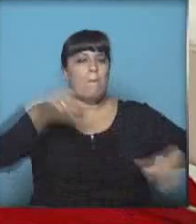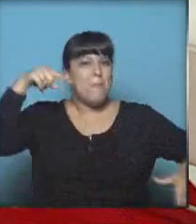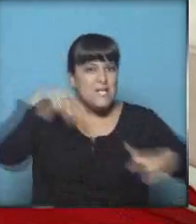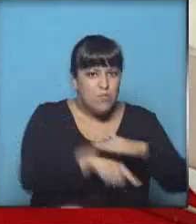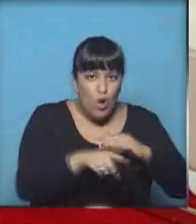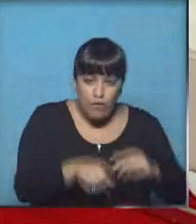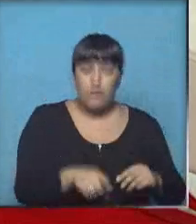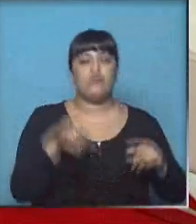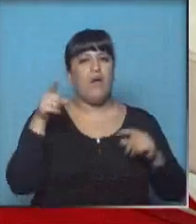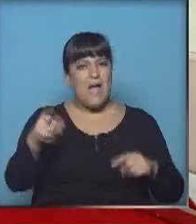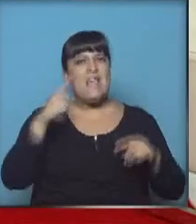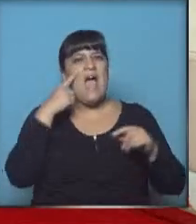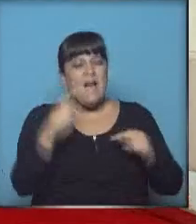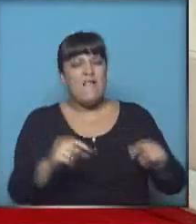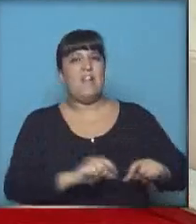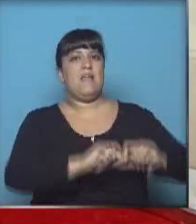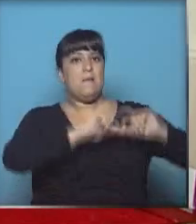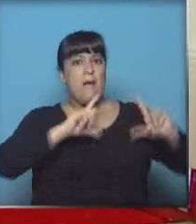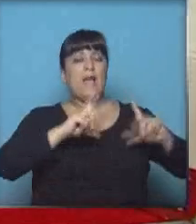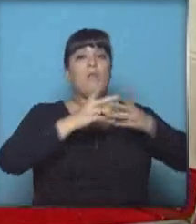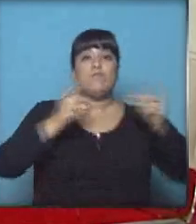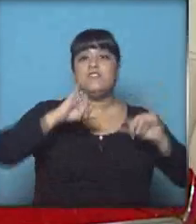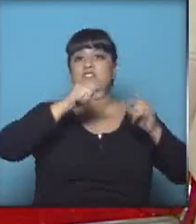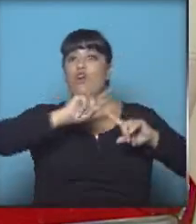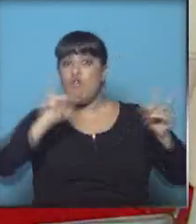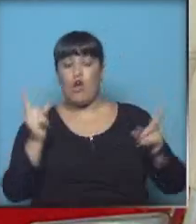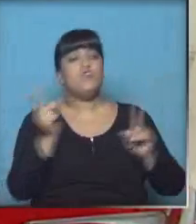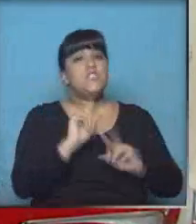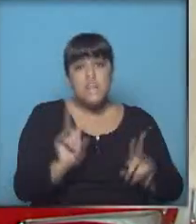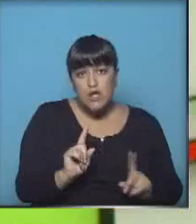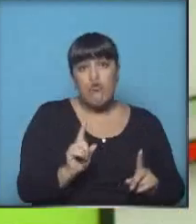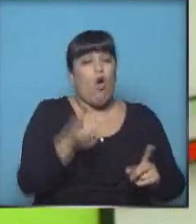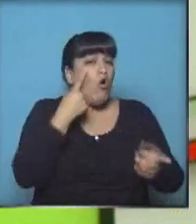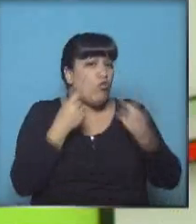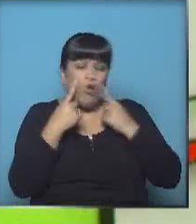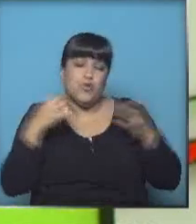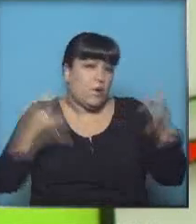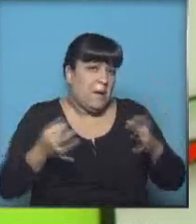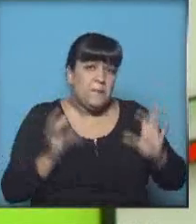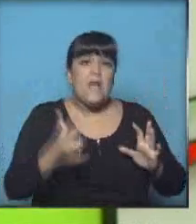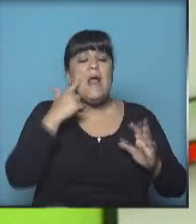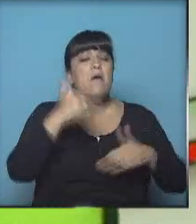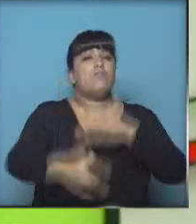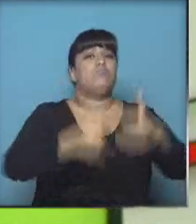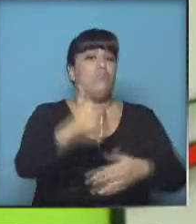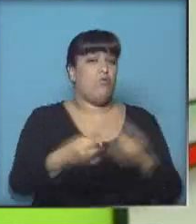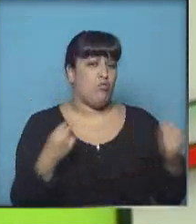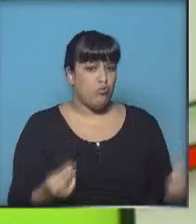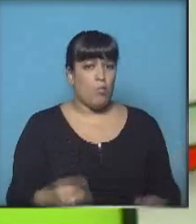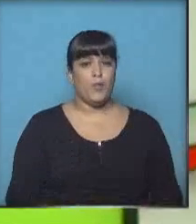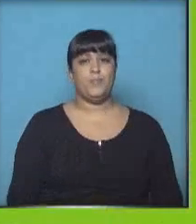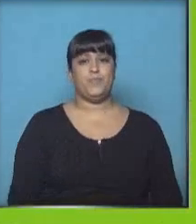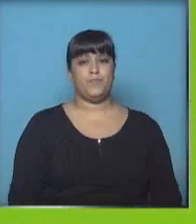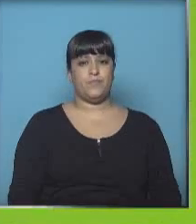la mamografía esa imagen desaparece y si no se controlará en tiempo prudencial y oportuno para ver cómo va evolucionando con el